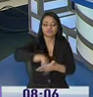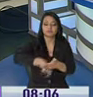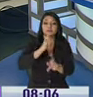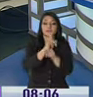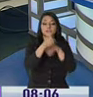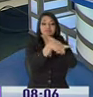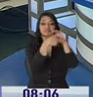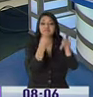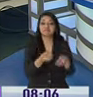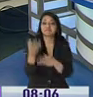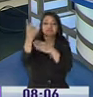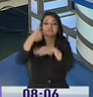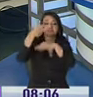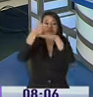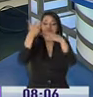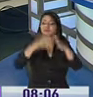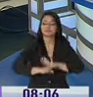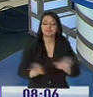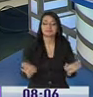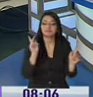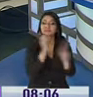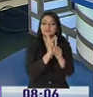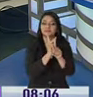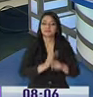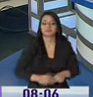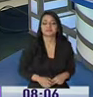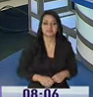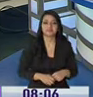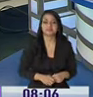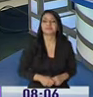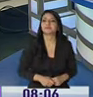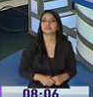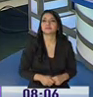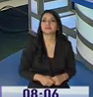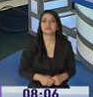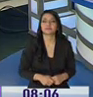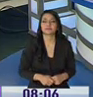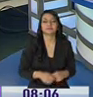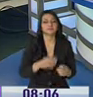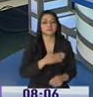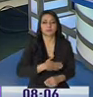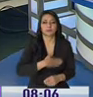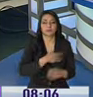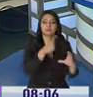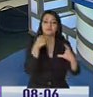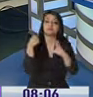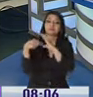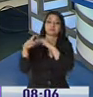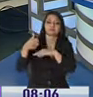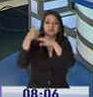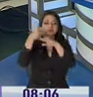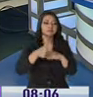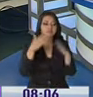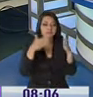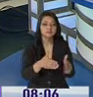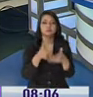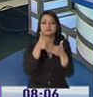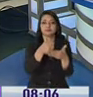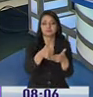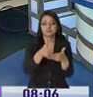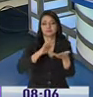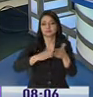Ya, con ese sello. Con el sello. Es nada más para que por favor hagan y ayuden a la comunidad. Ese es nuestro